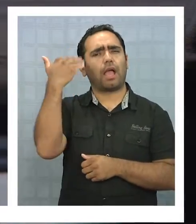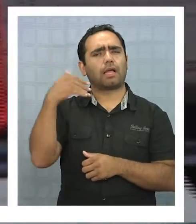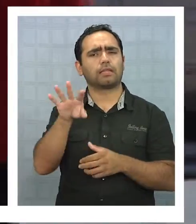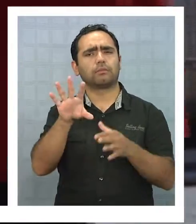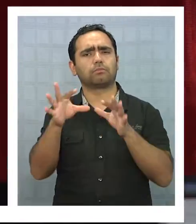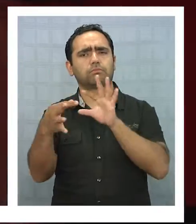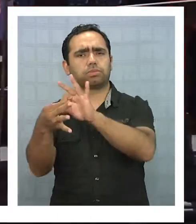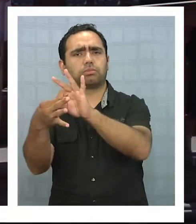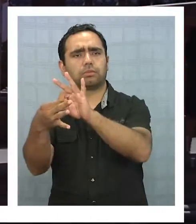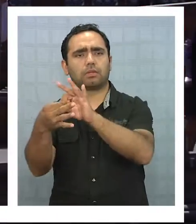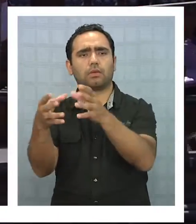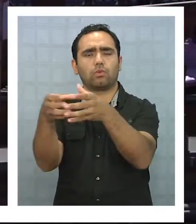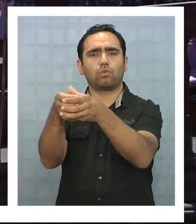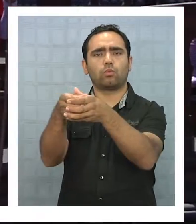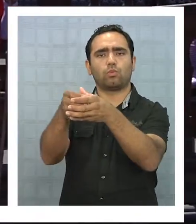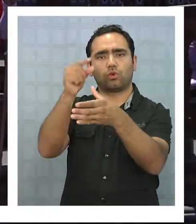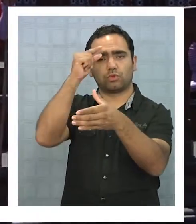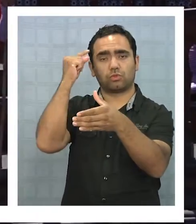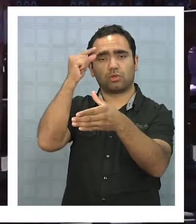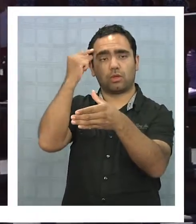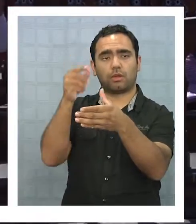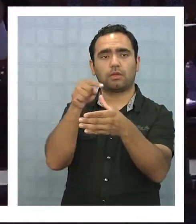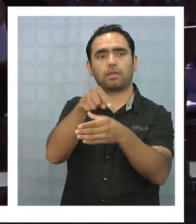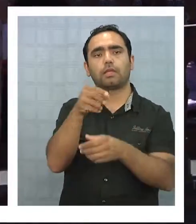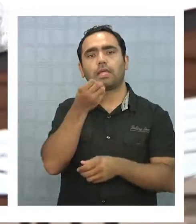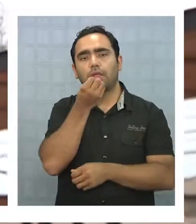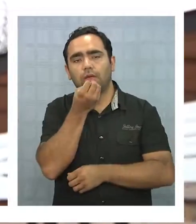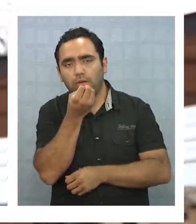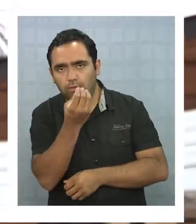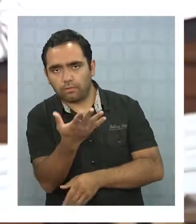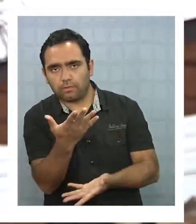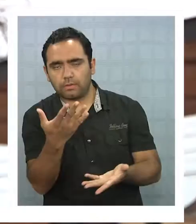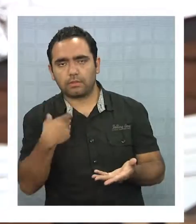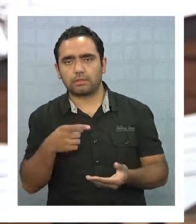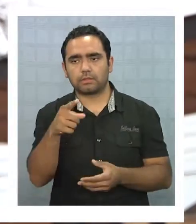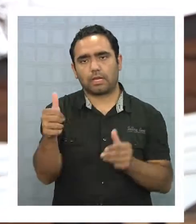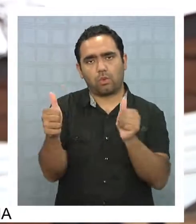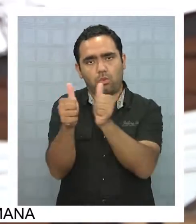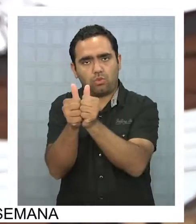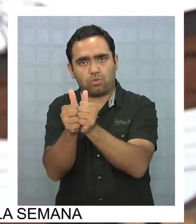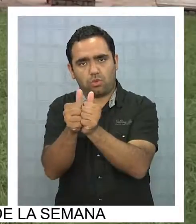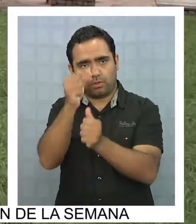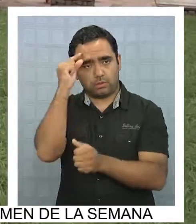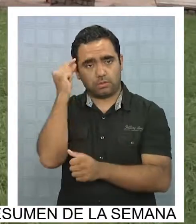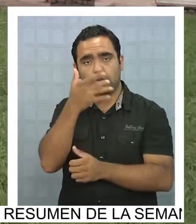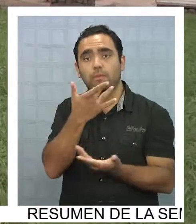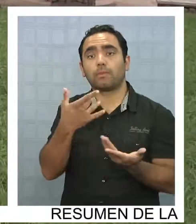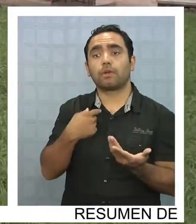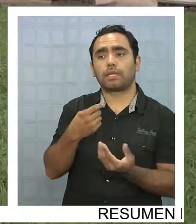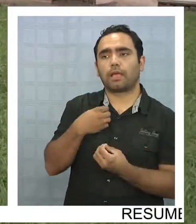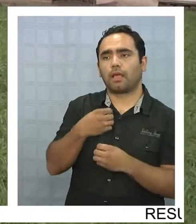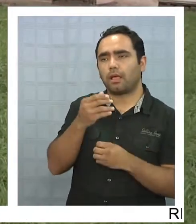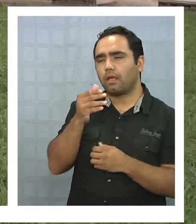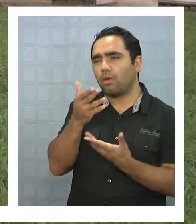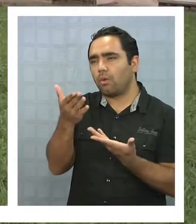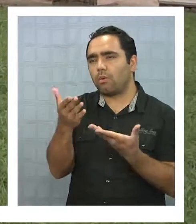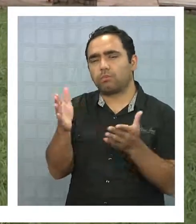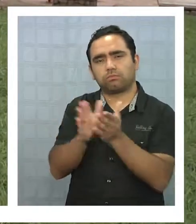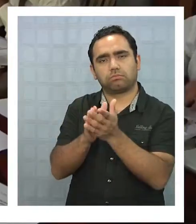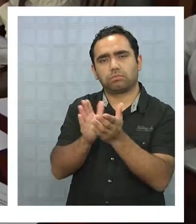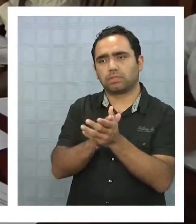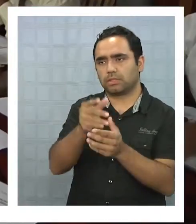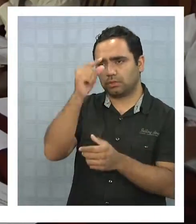estuvo al sorismo y aunque confiesa que su acercamiento hacia Soria fue por una admiración política, hoy